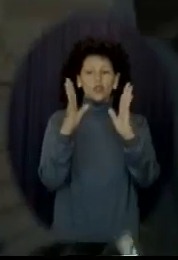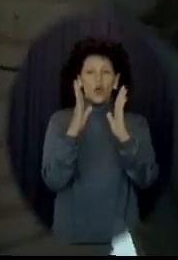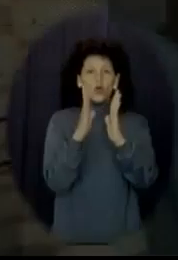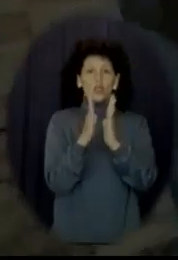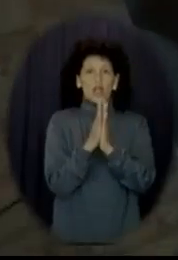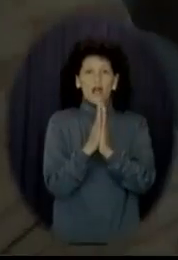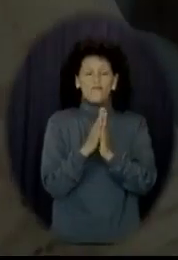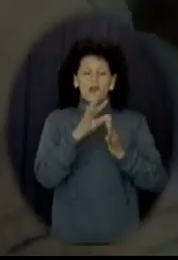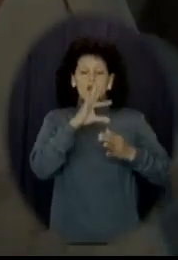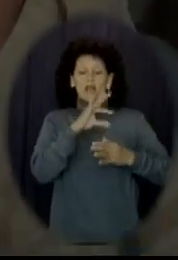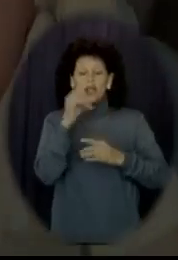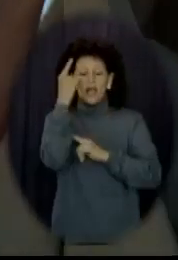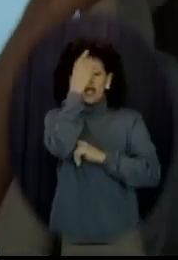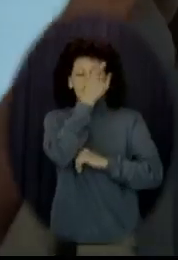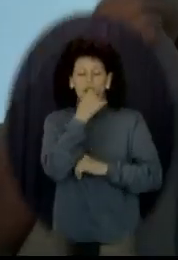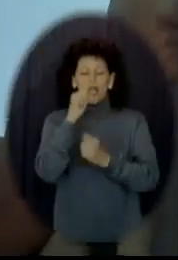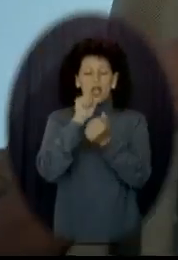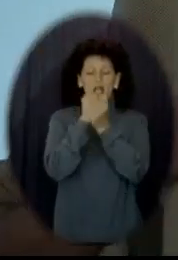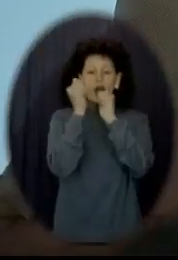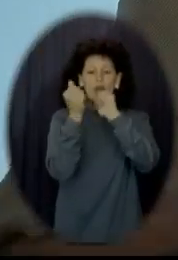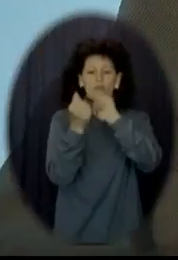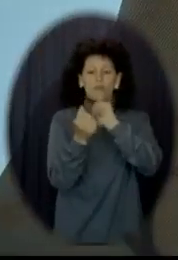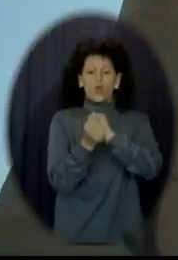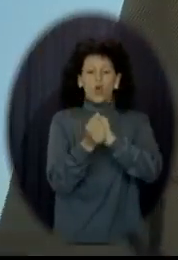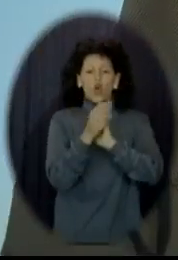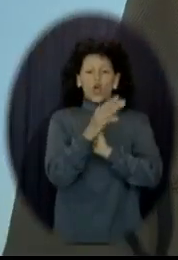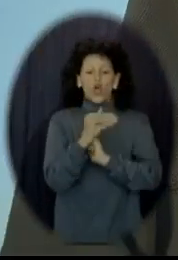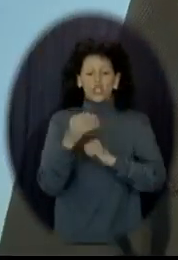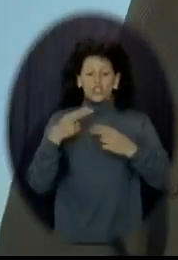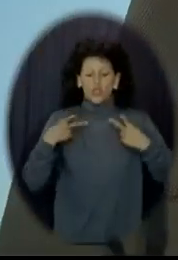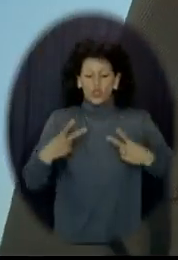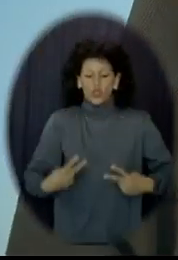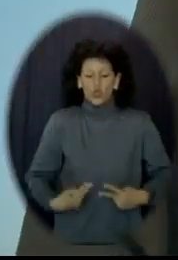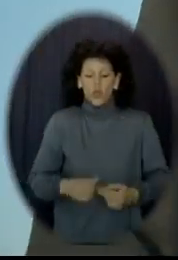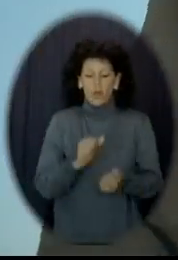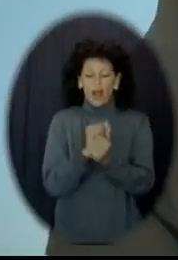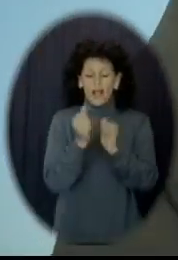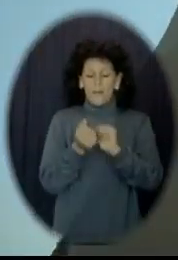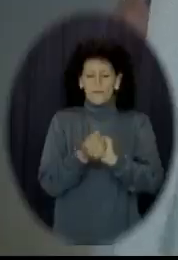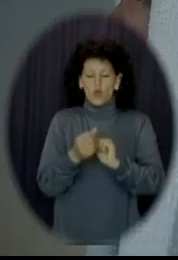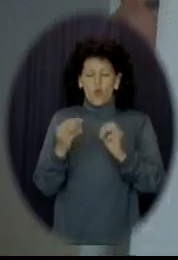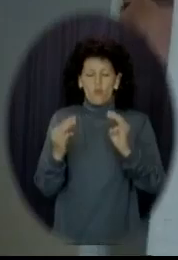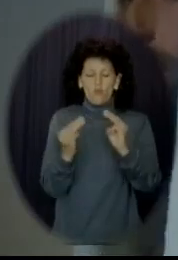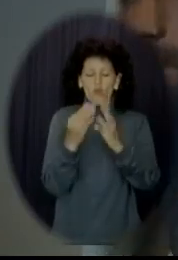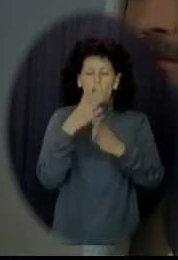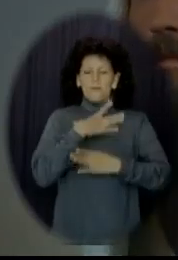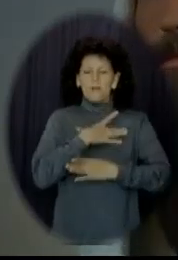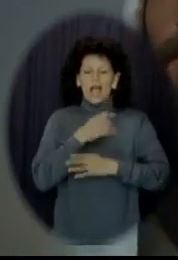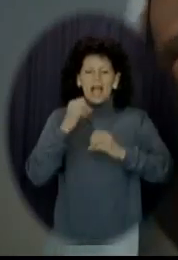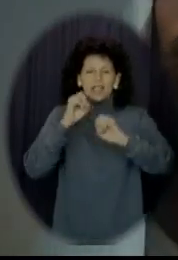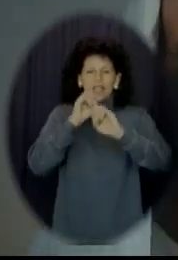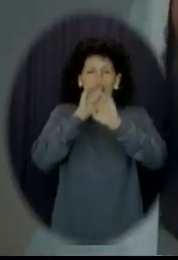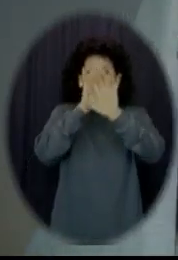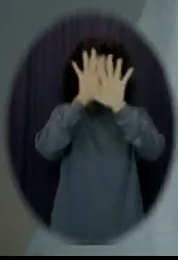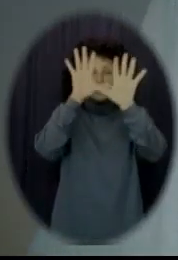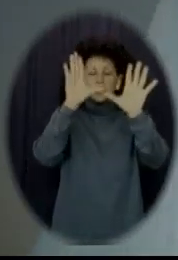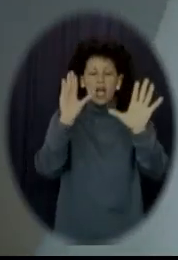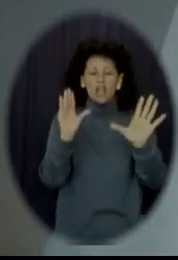Mientras oraba, el aspecto de su rostro cambió y su ropa se volvió muy blanca y brillante.